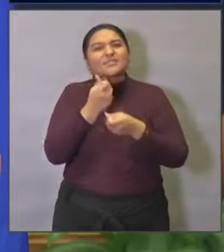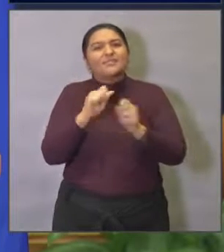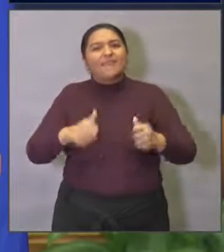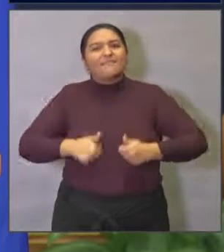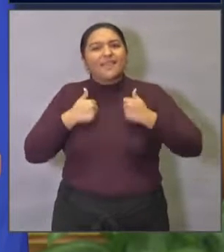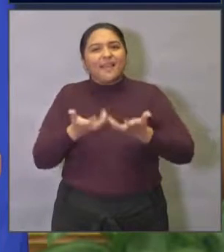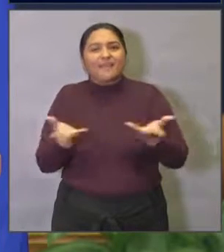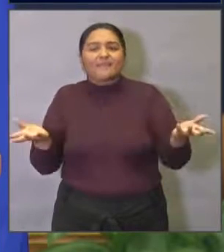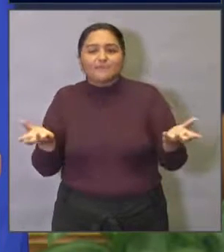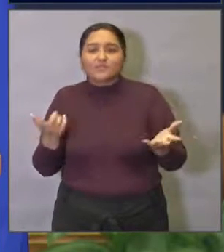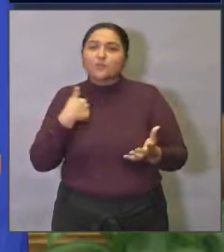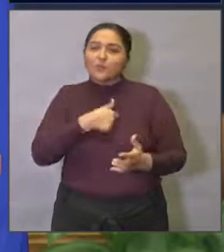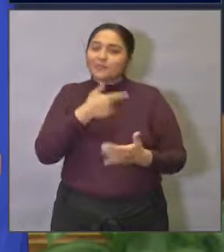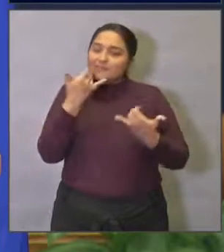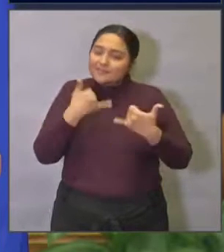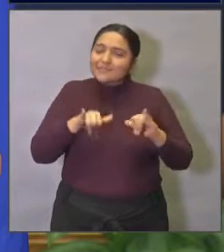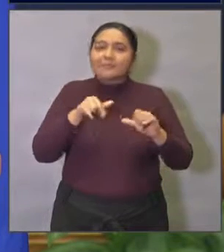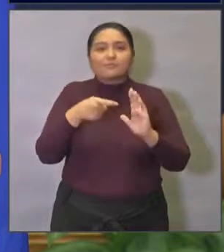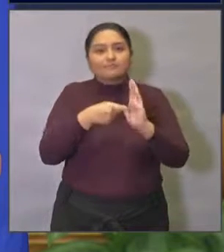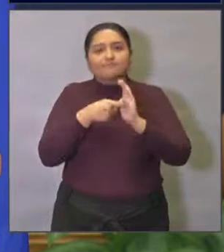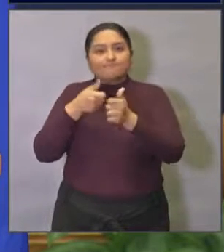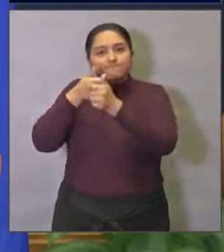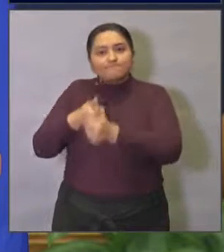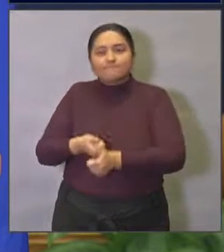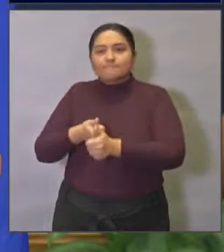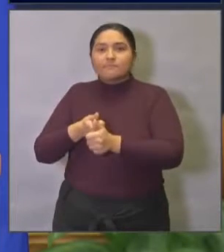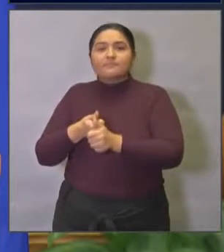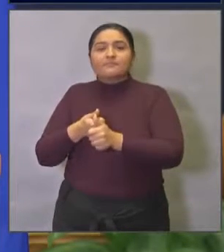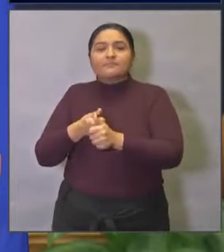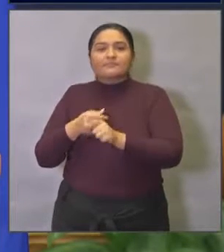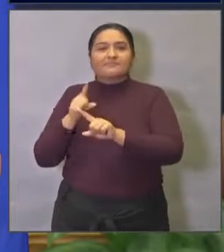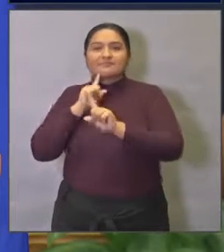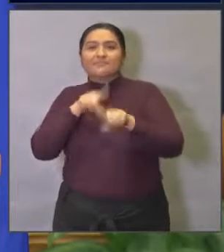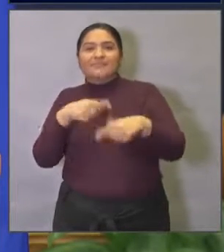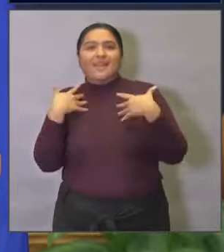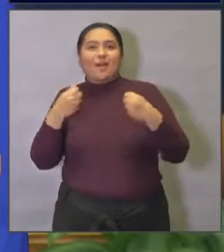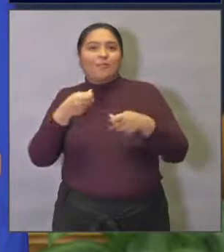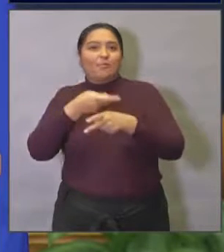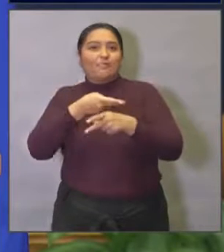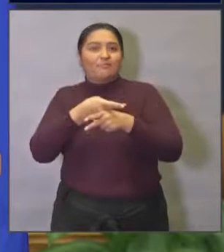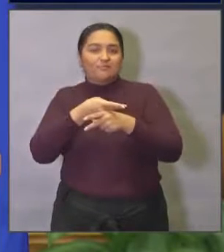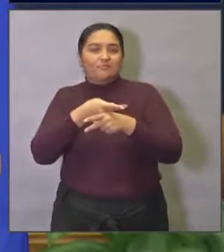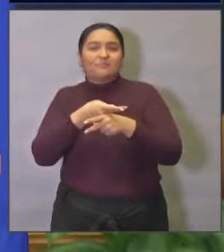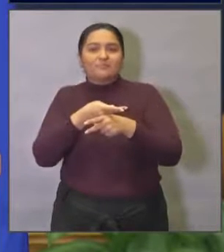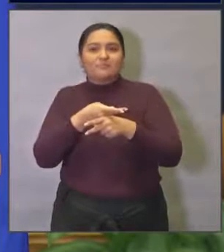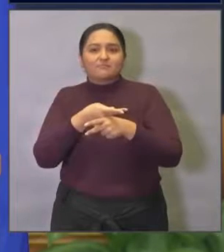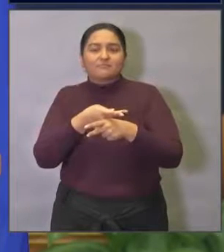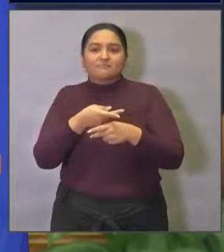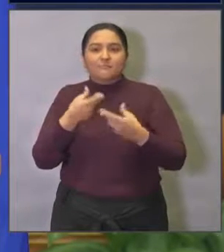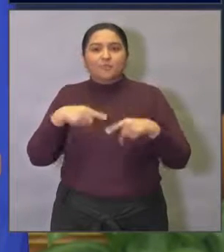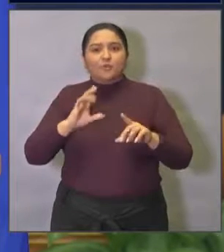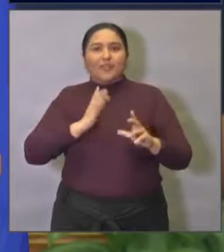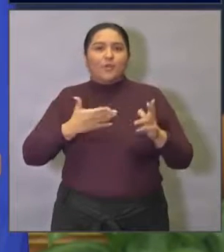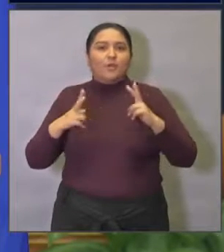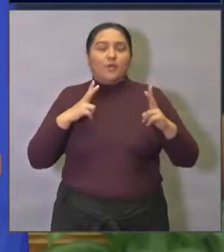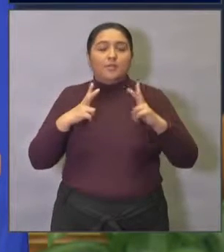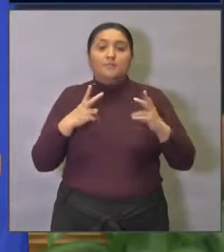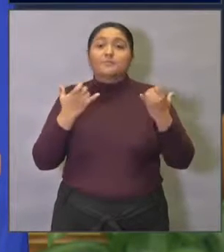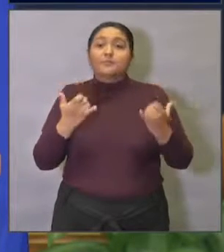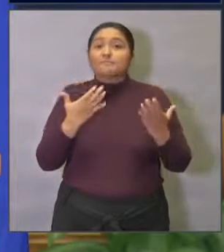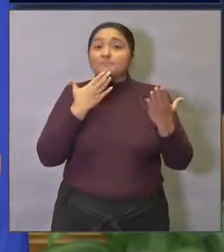órdenes de salud durante esta temporada navideña. Gracias, y ahora me gustaría presentarles a